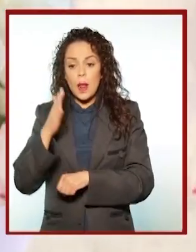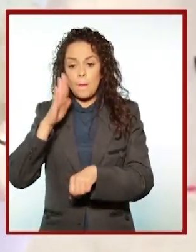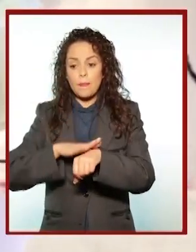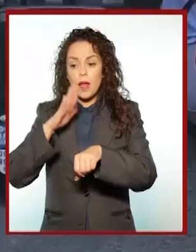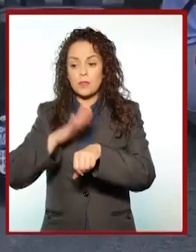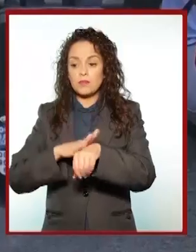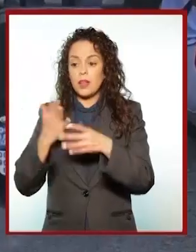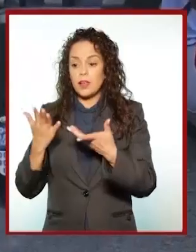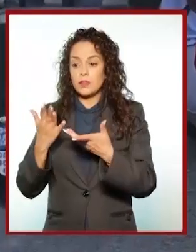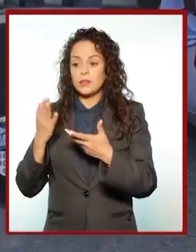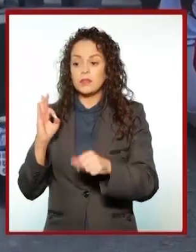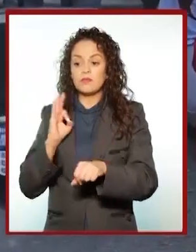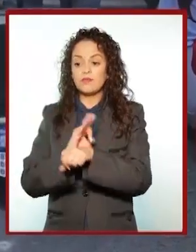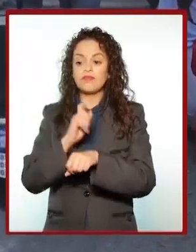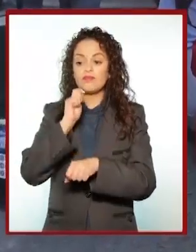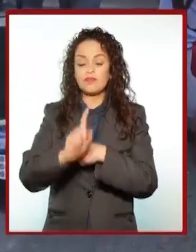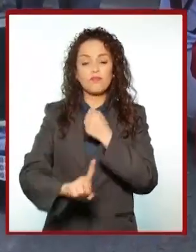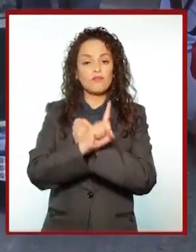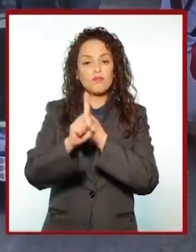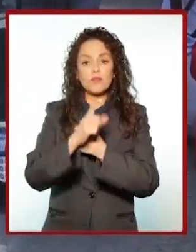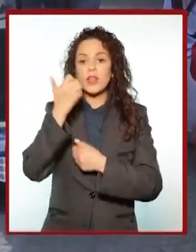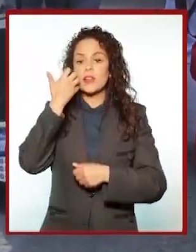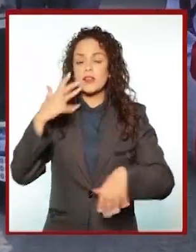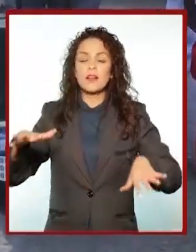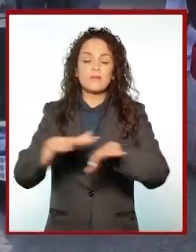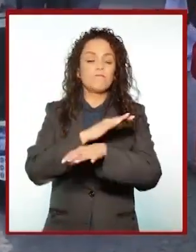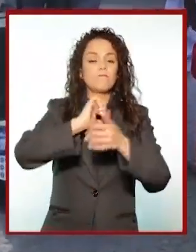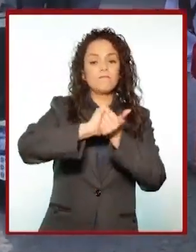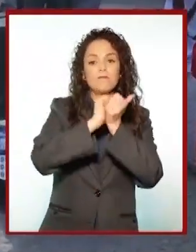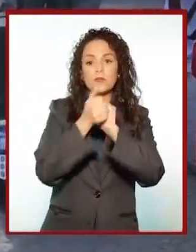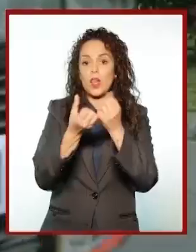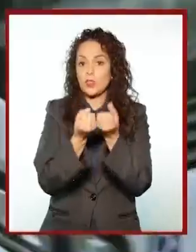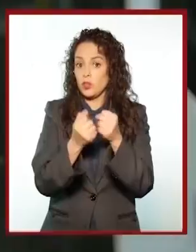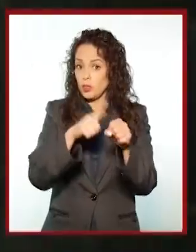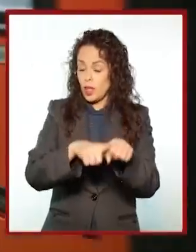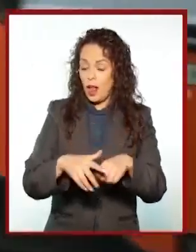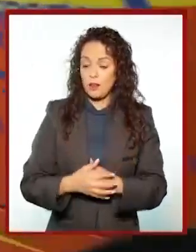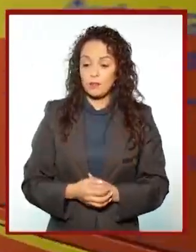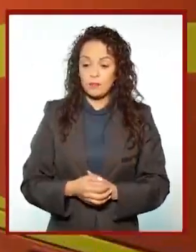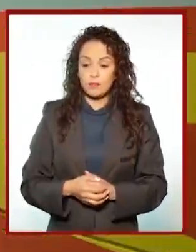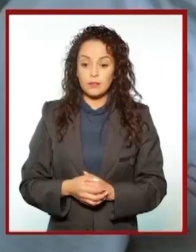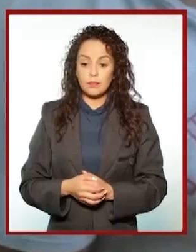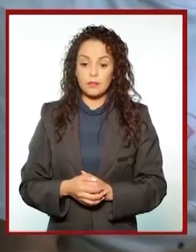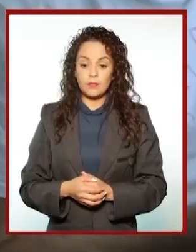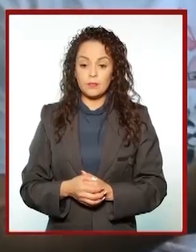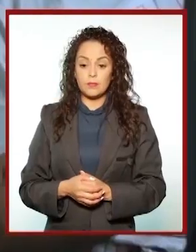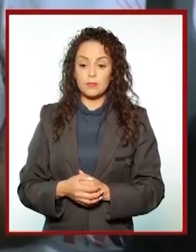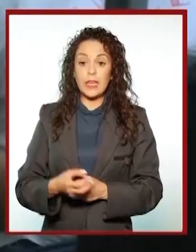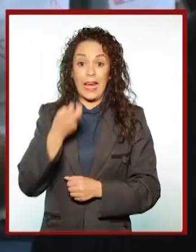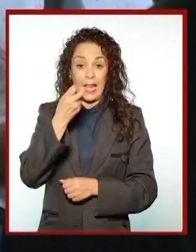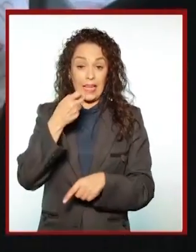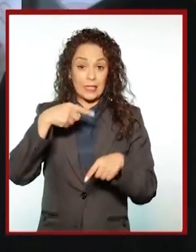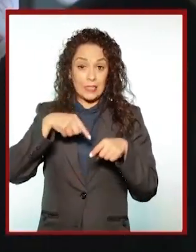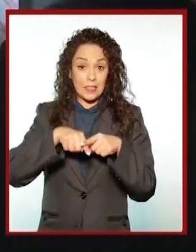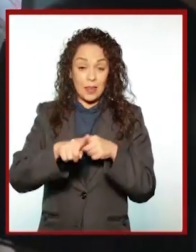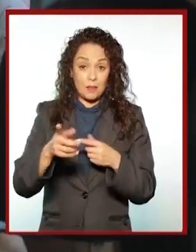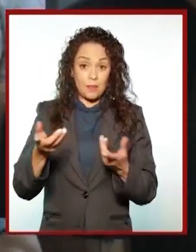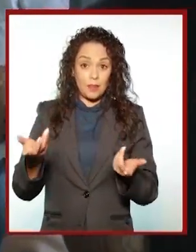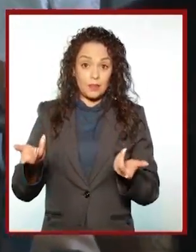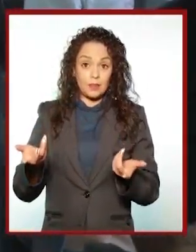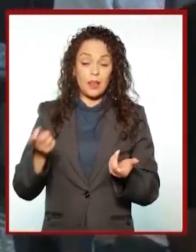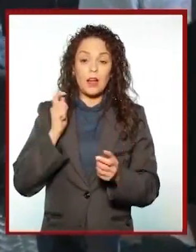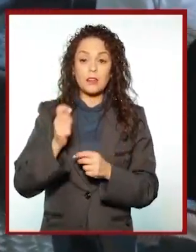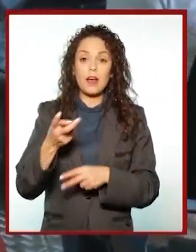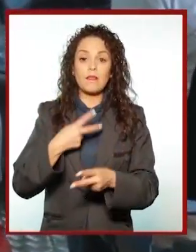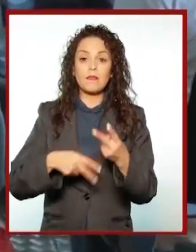esta problemática, pues en pos de una transformación social. Bueno, a partir como de ello,